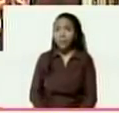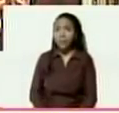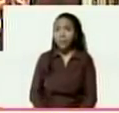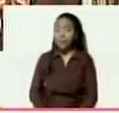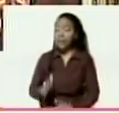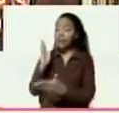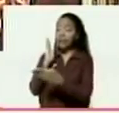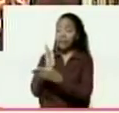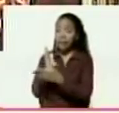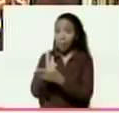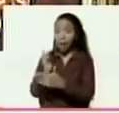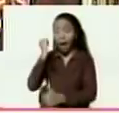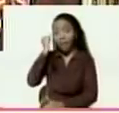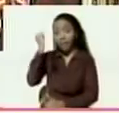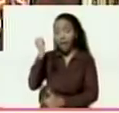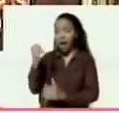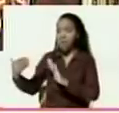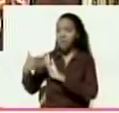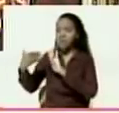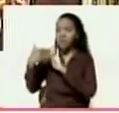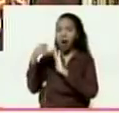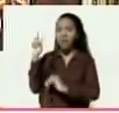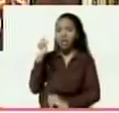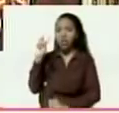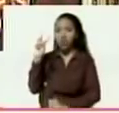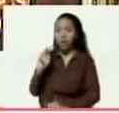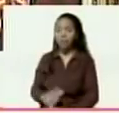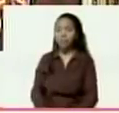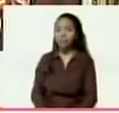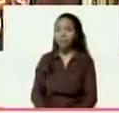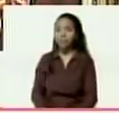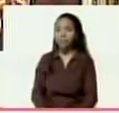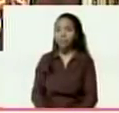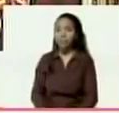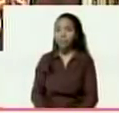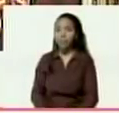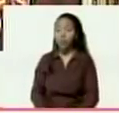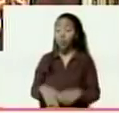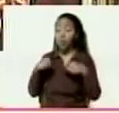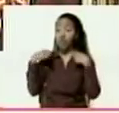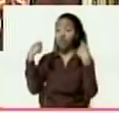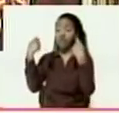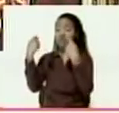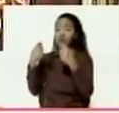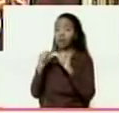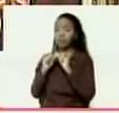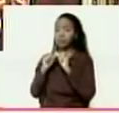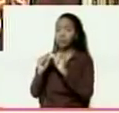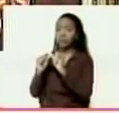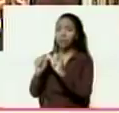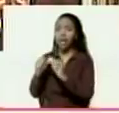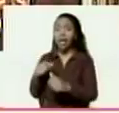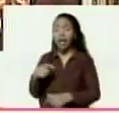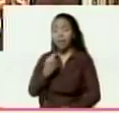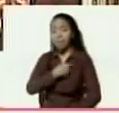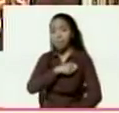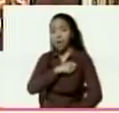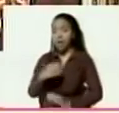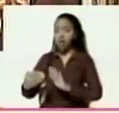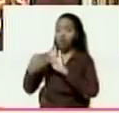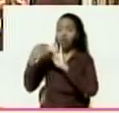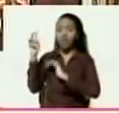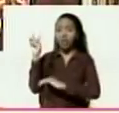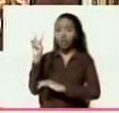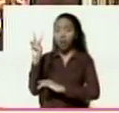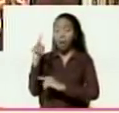Siempre con la idea de perjudicar a Venezuela. Una campaña permanente en España contra Venezuela. Pero